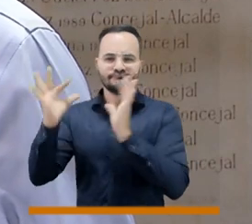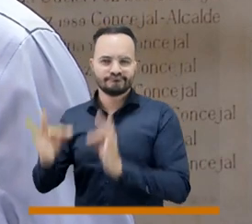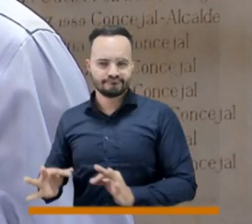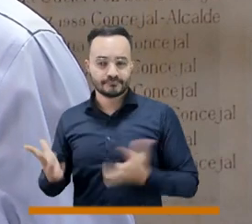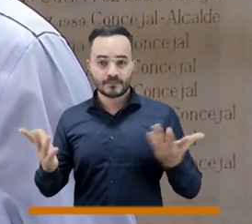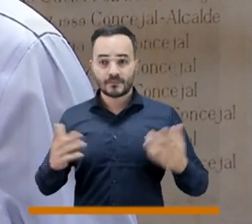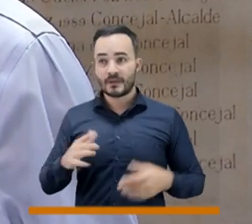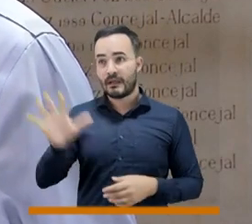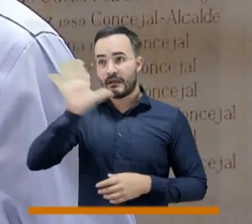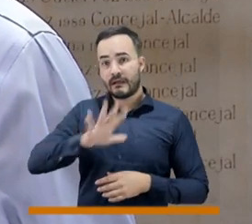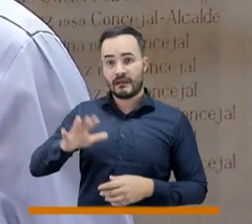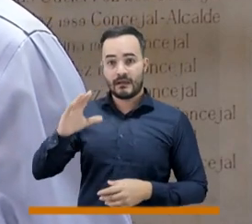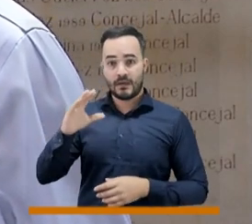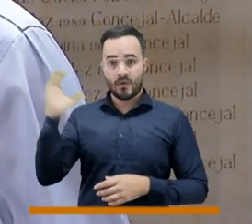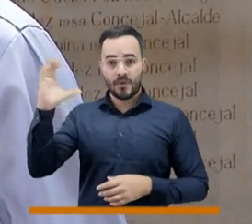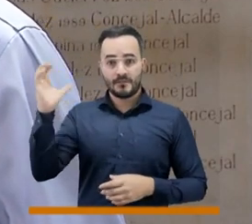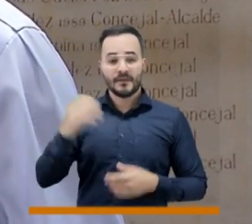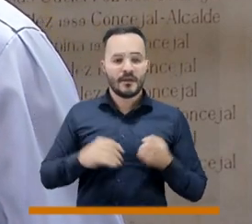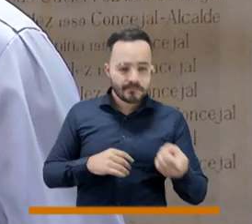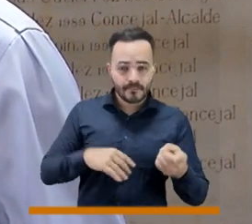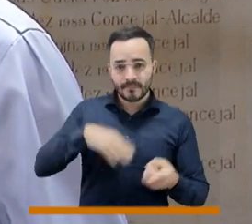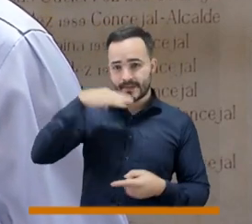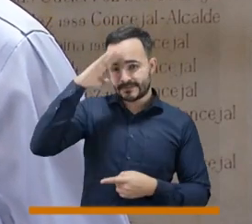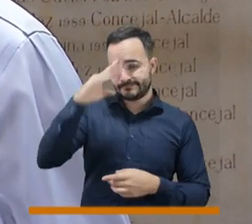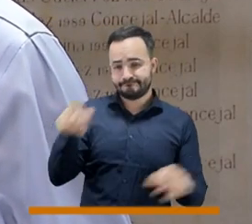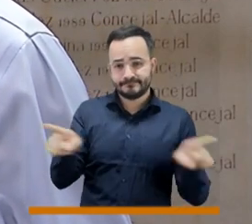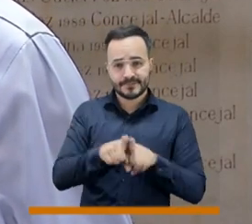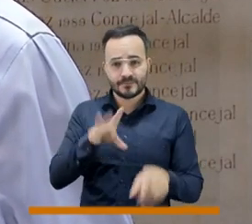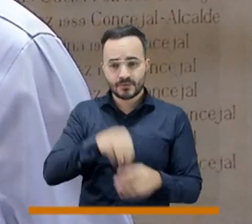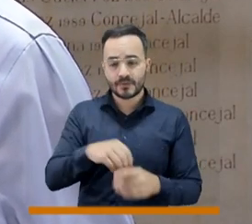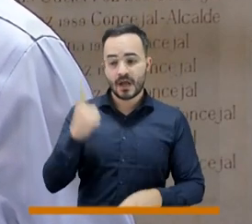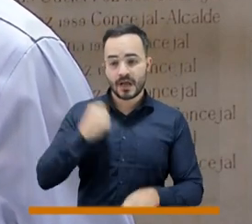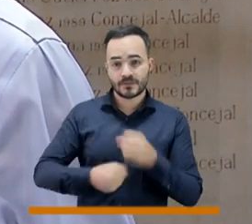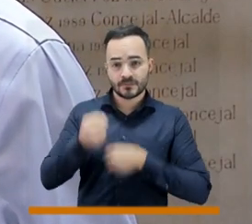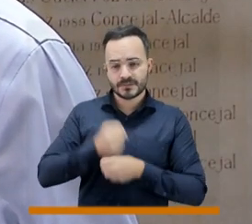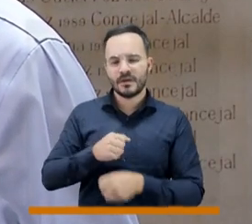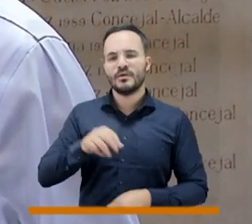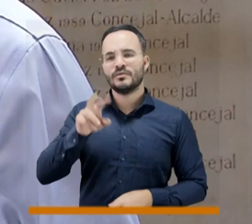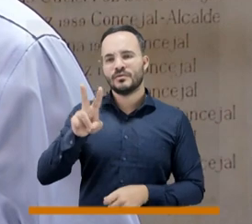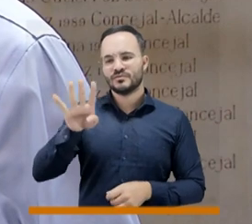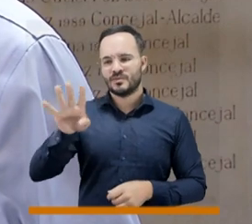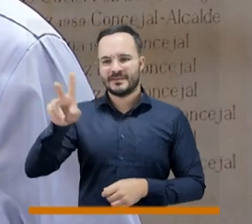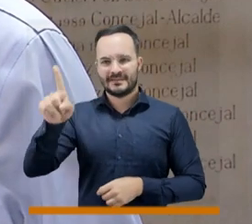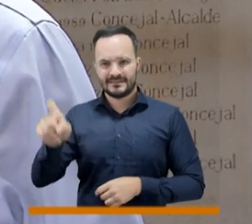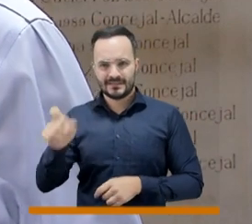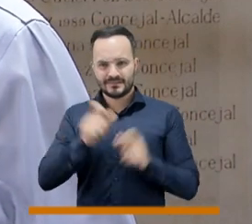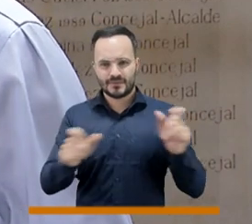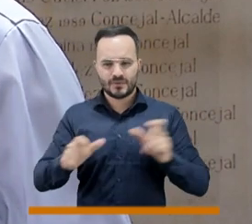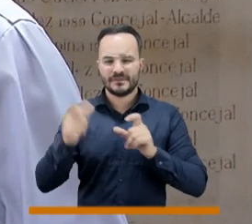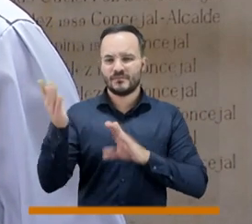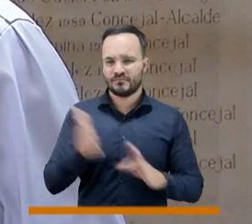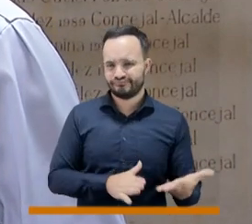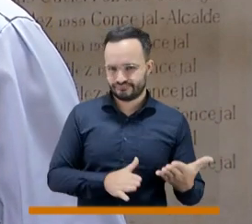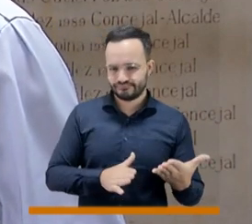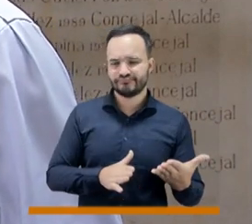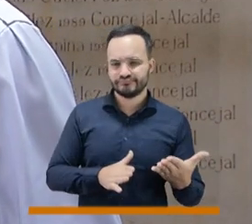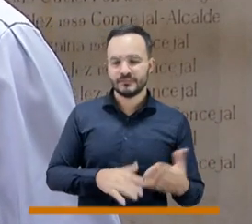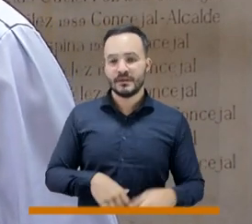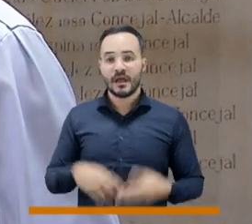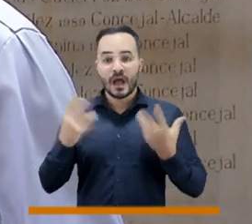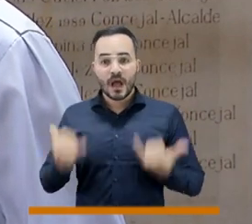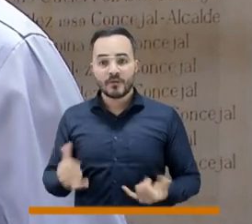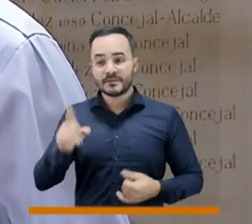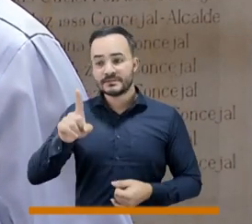ajeno a este contexto nacional. El año pasado fallecieron 246 personas. En este momento